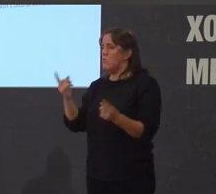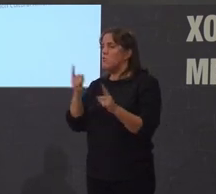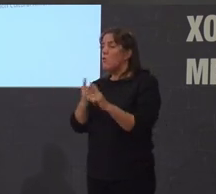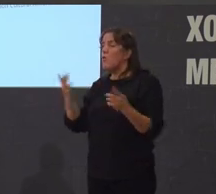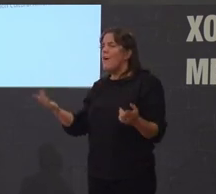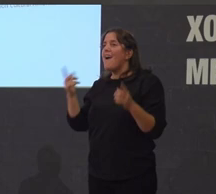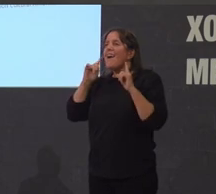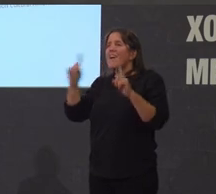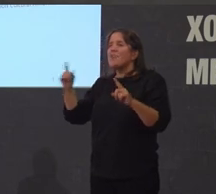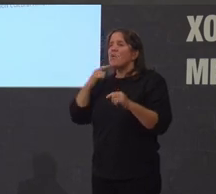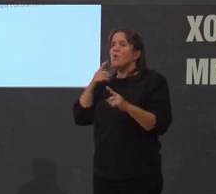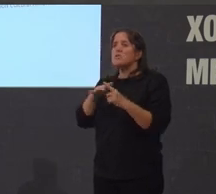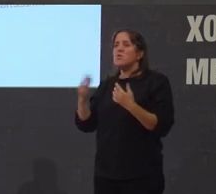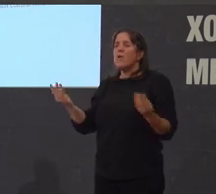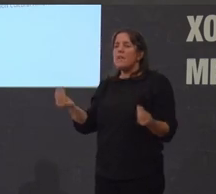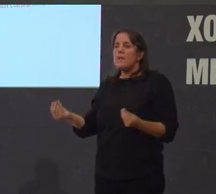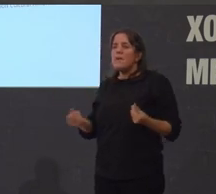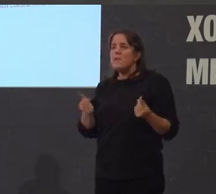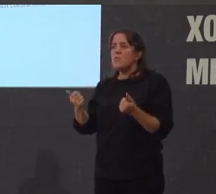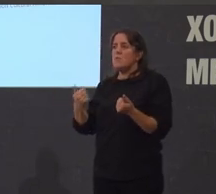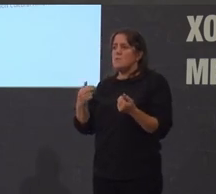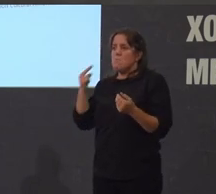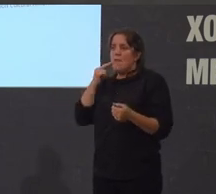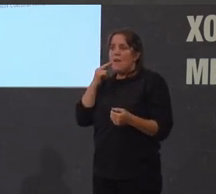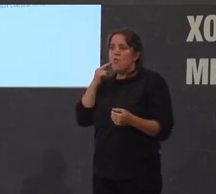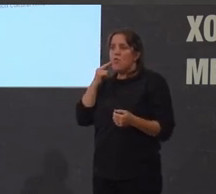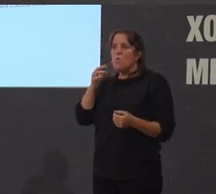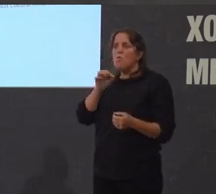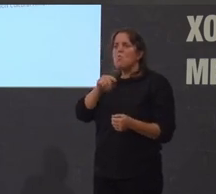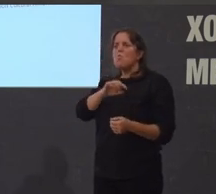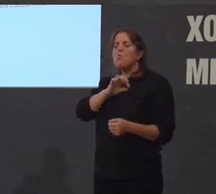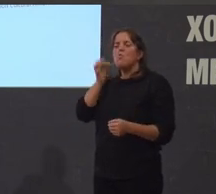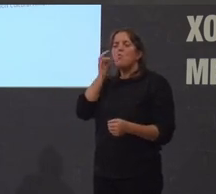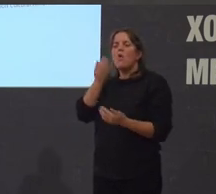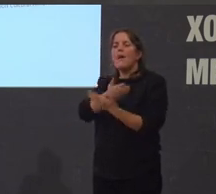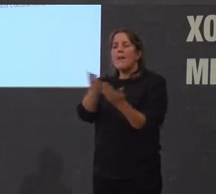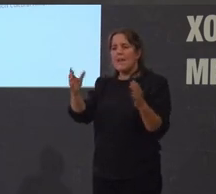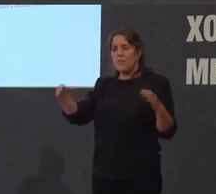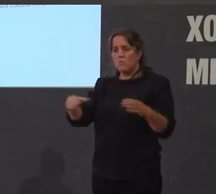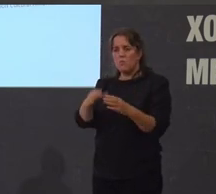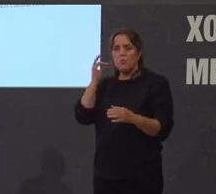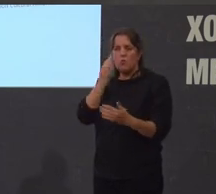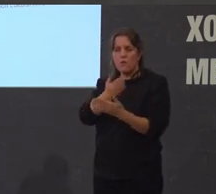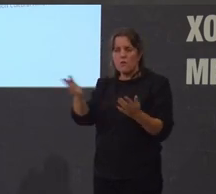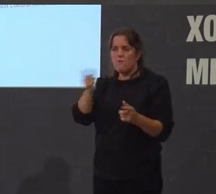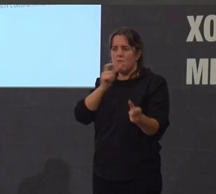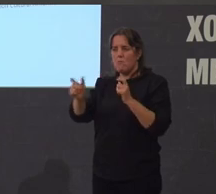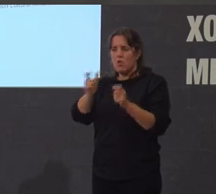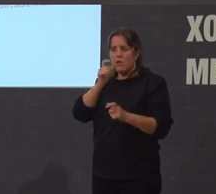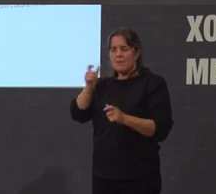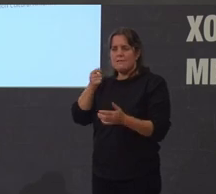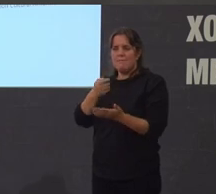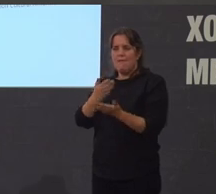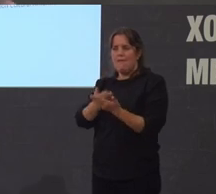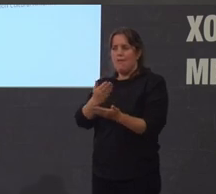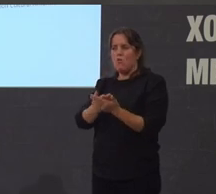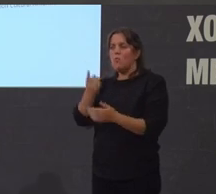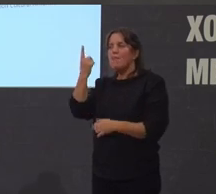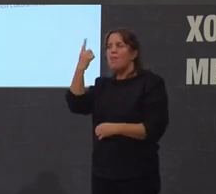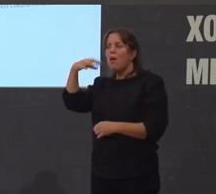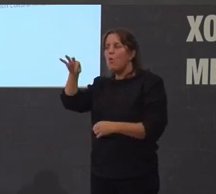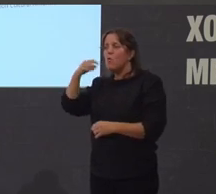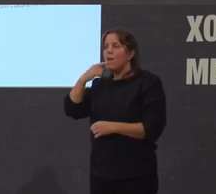terror las mujeres fundamentalmente las mujeres tan diversas protestas en muchas localidades de la provincia nos hemos documentada una